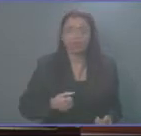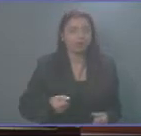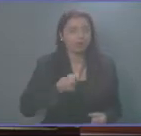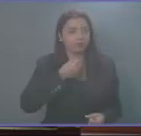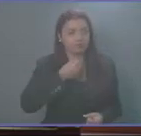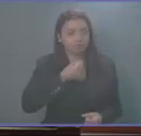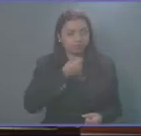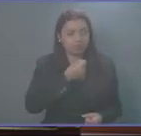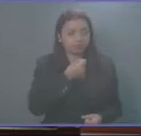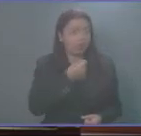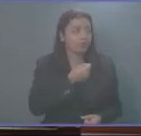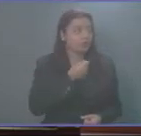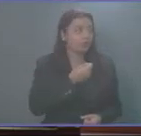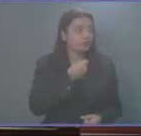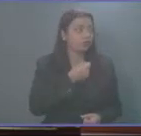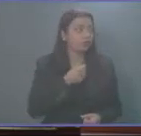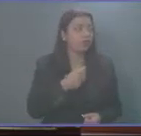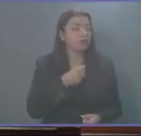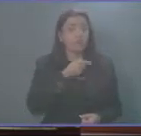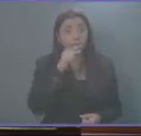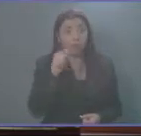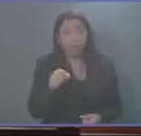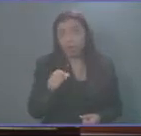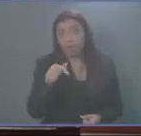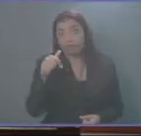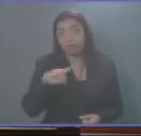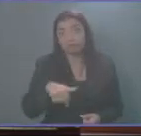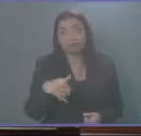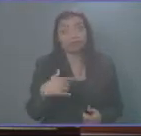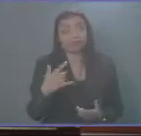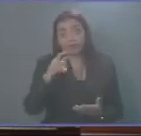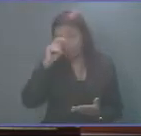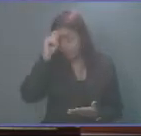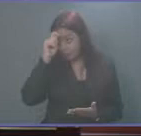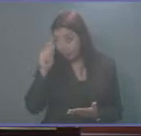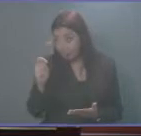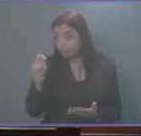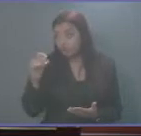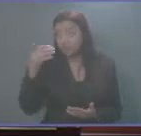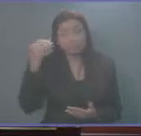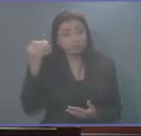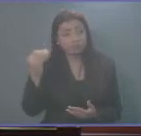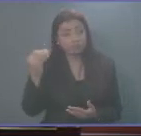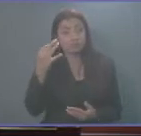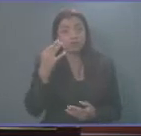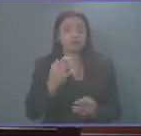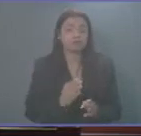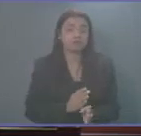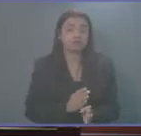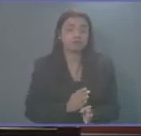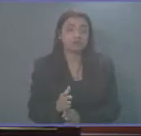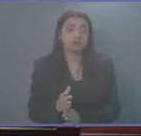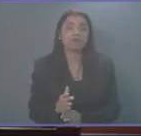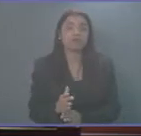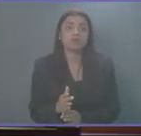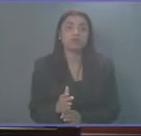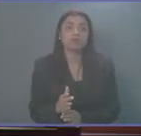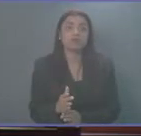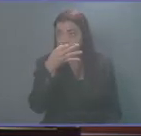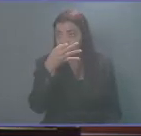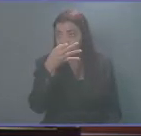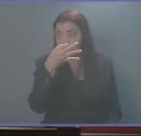hasta nosotros. Y he aquí un reconocimiento a esta profesión tan